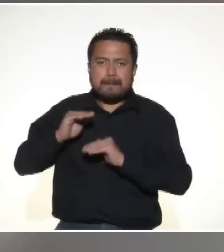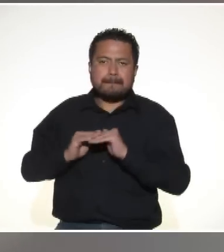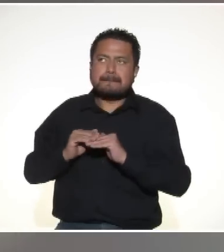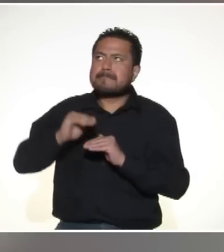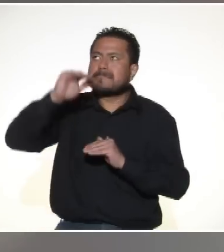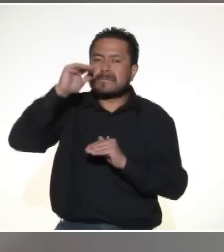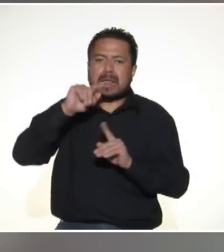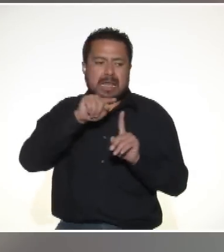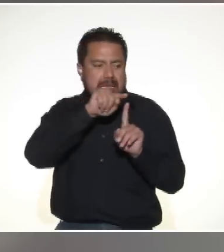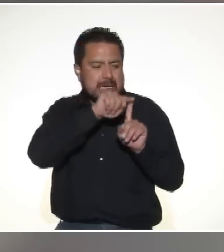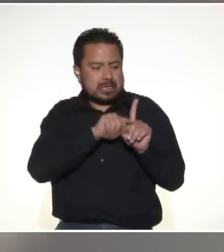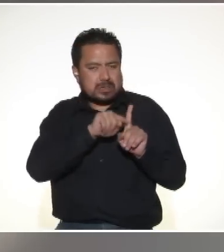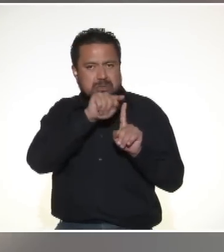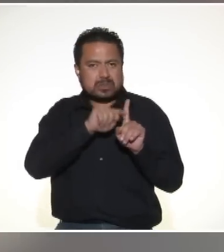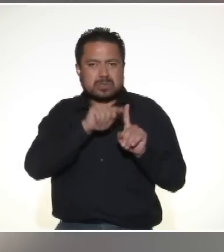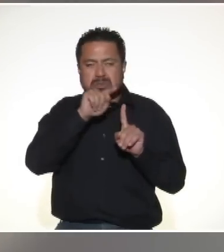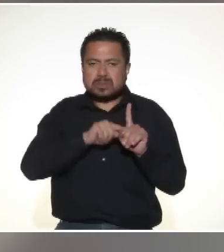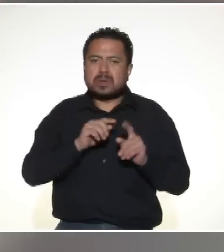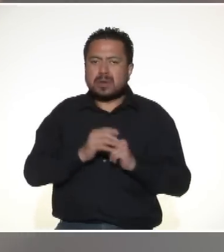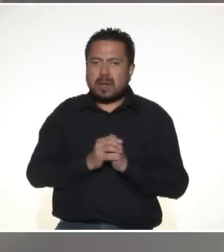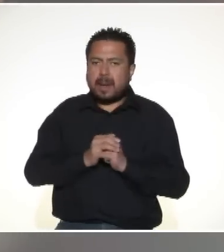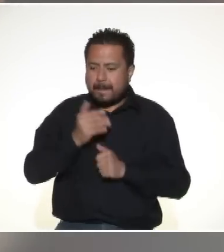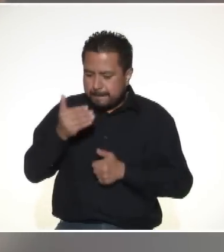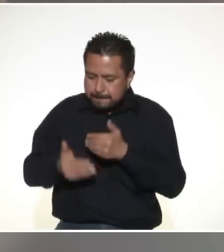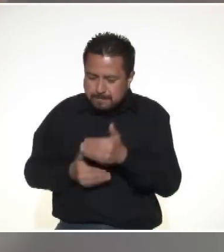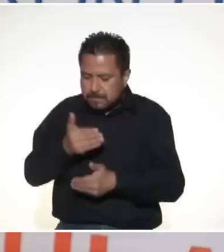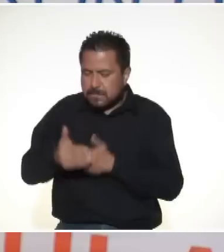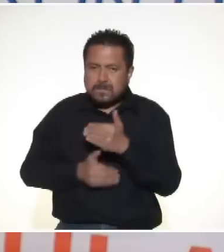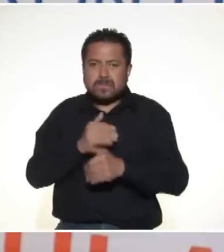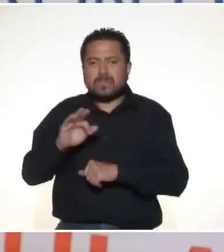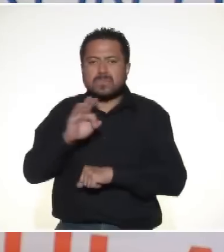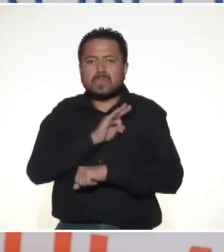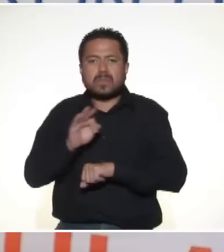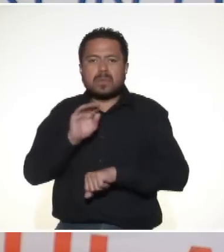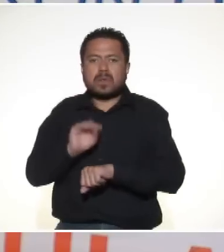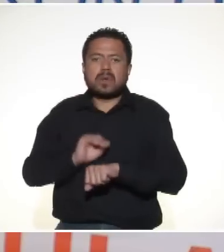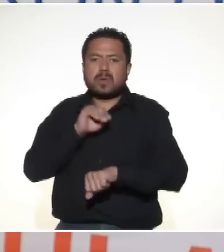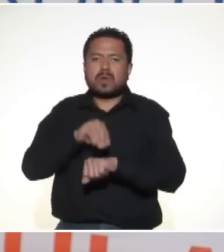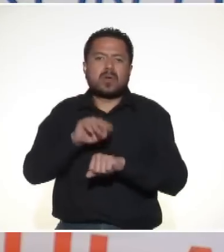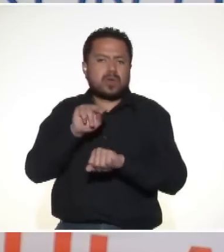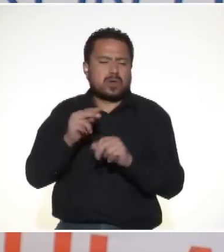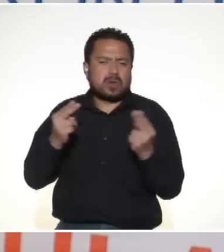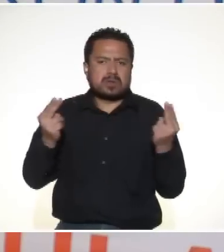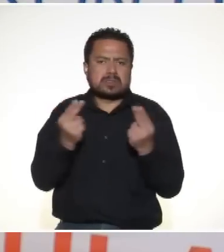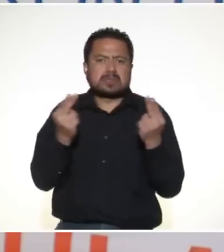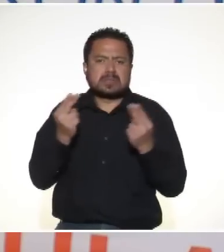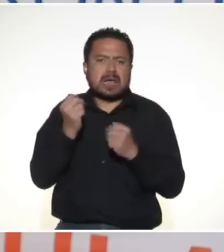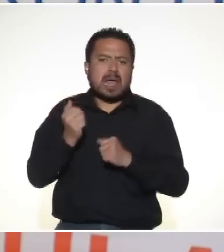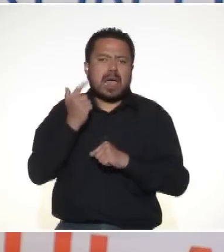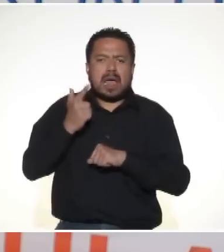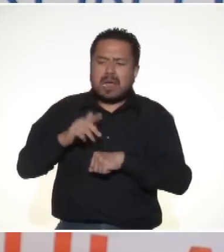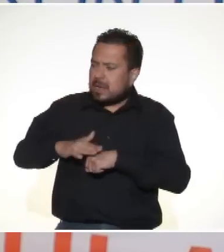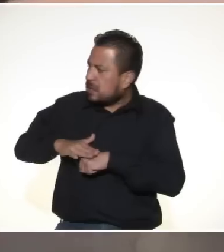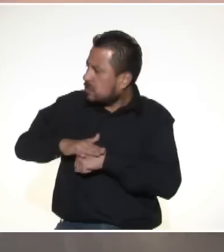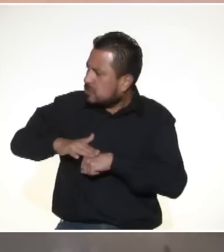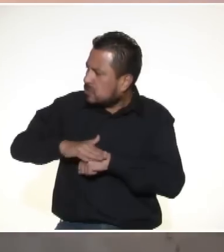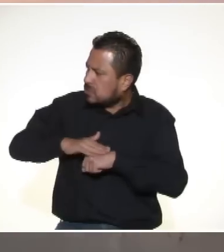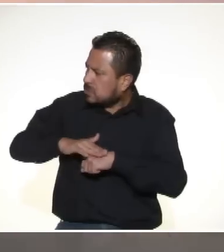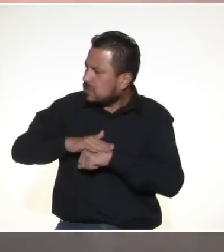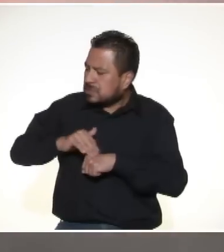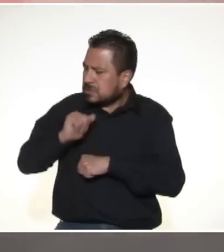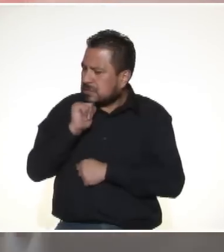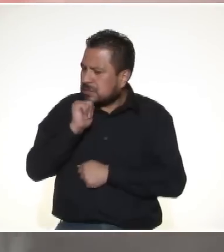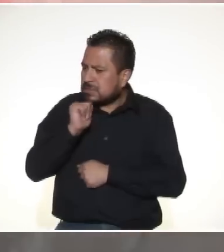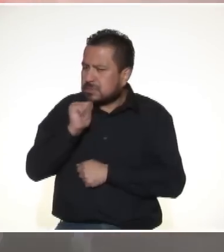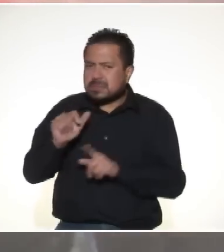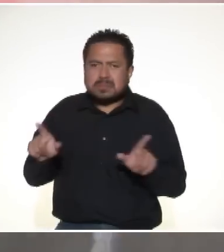mayor de temperatura. El procedimiento que podemos emplear no es necesario que yo coloque ningún remedio casero, ningún ungüento. Lo único